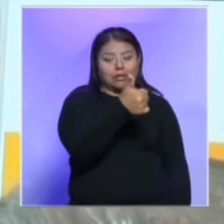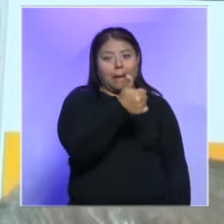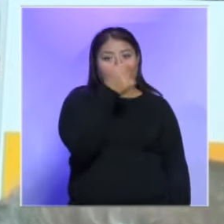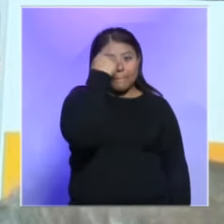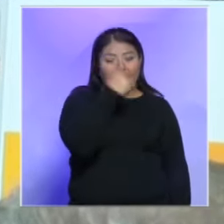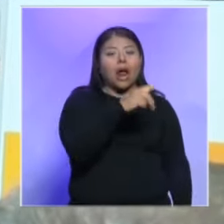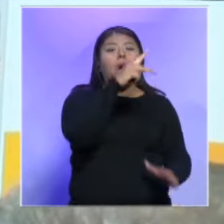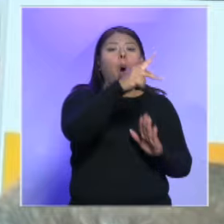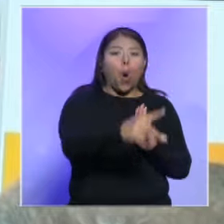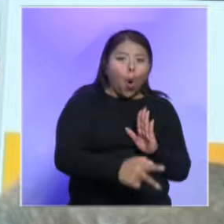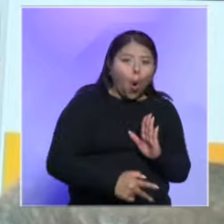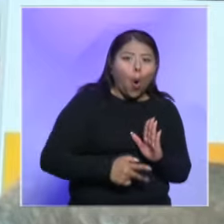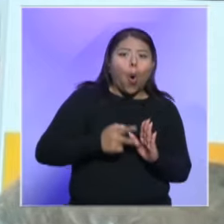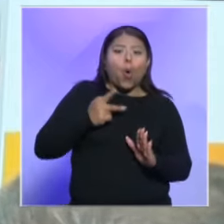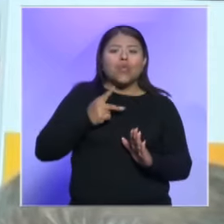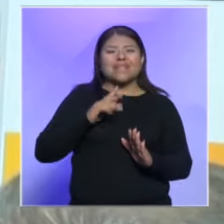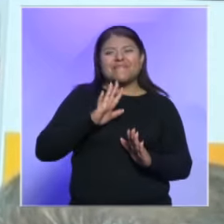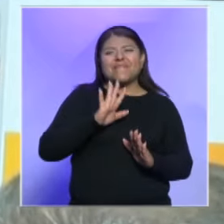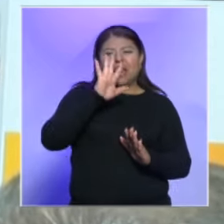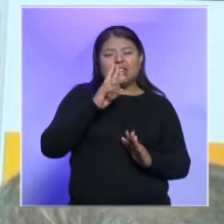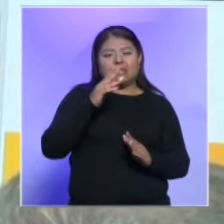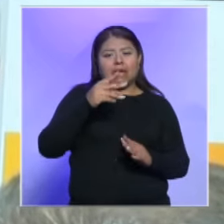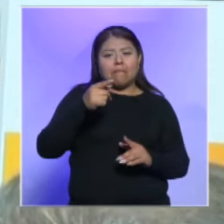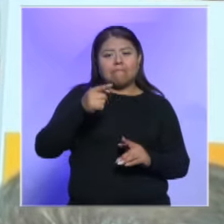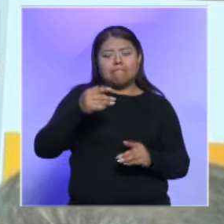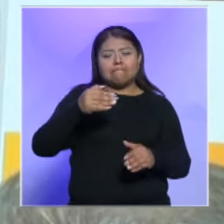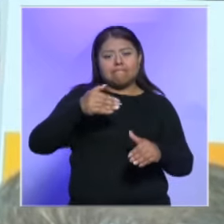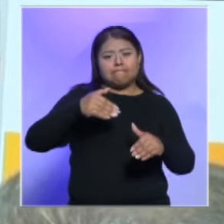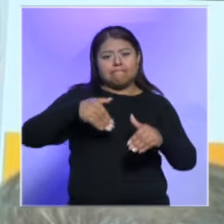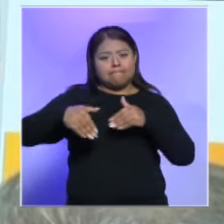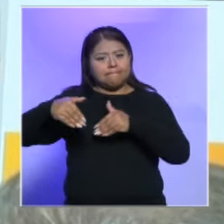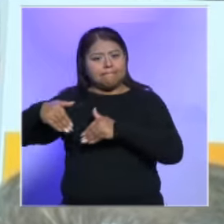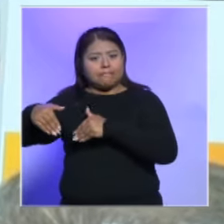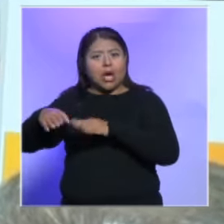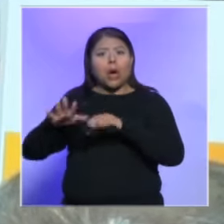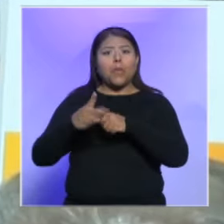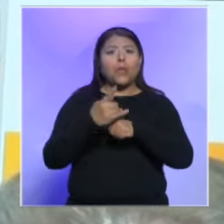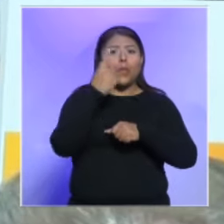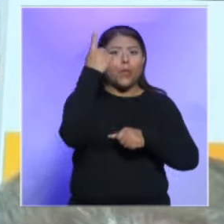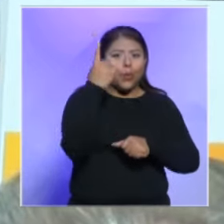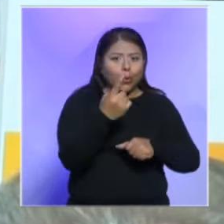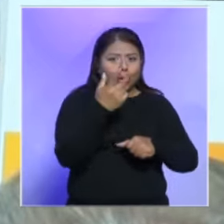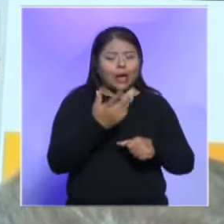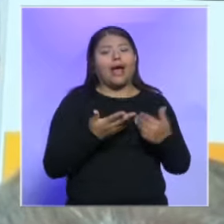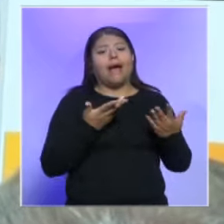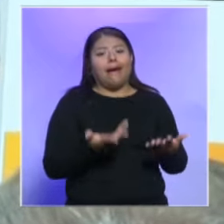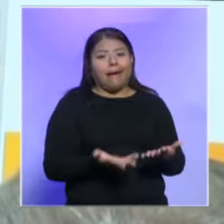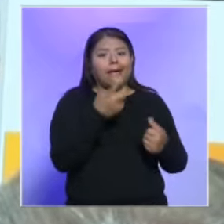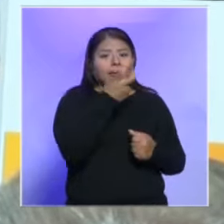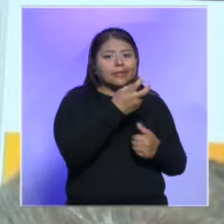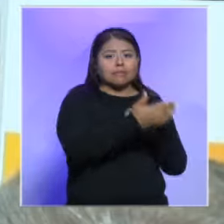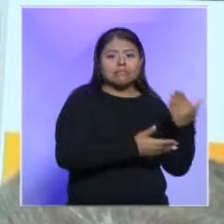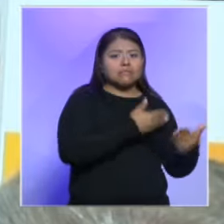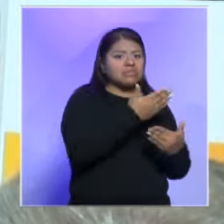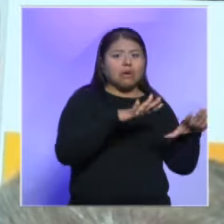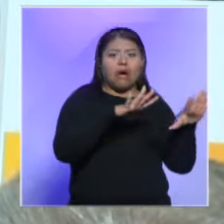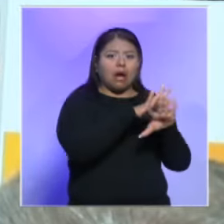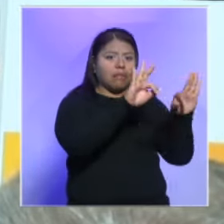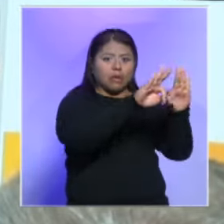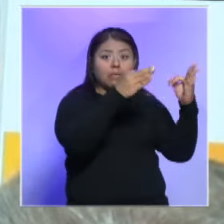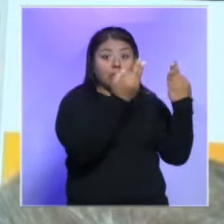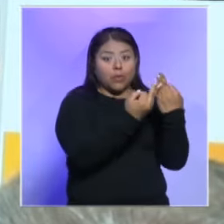candidaturas. De 1946 a 2012, entonces, no conocíamos como tales las candidaturas independientes en